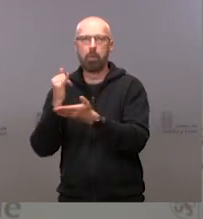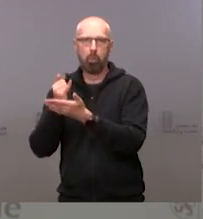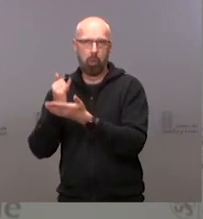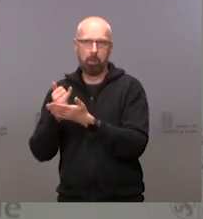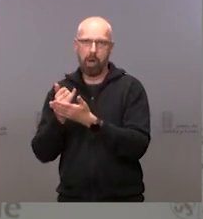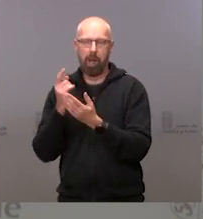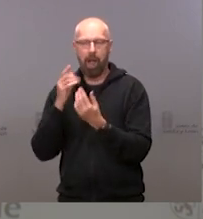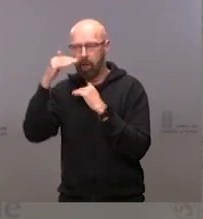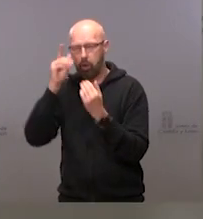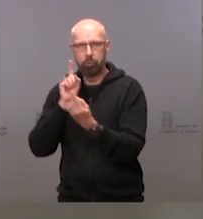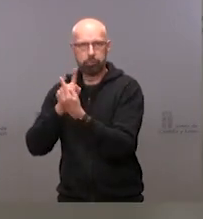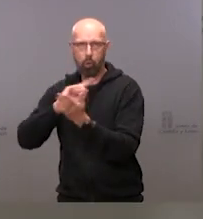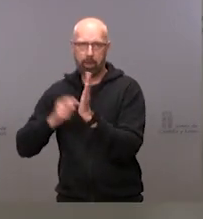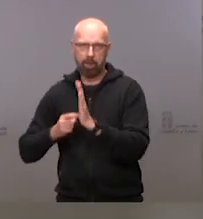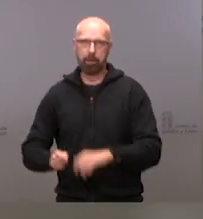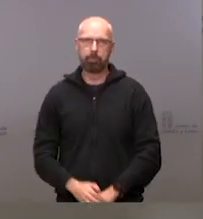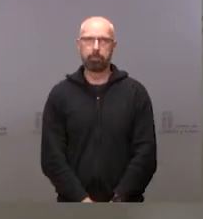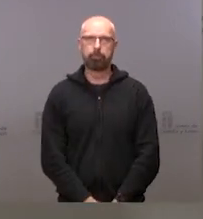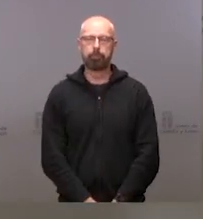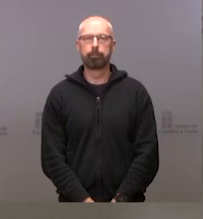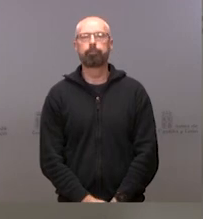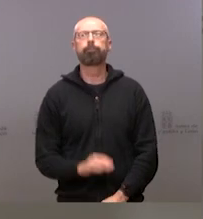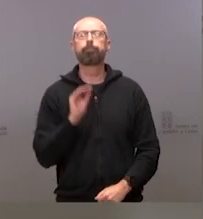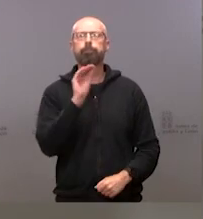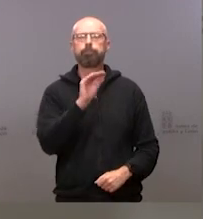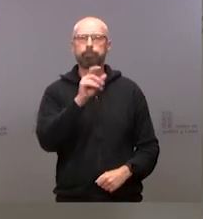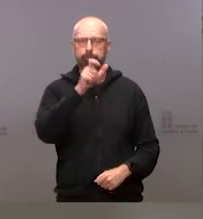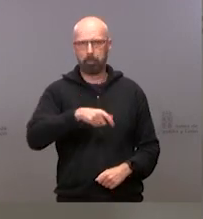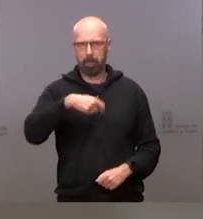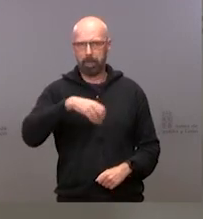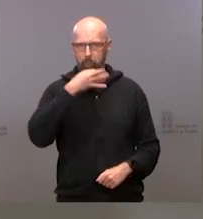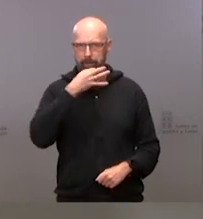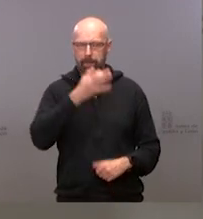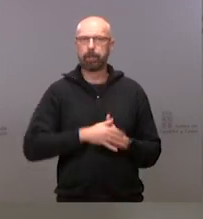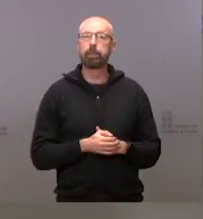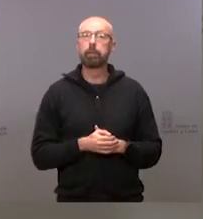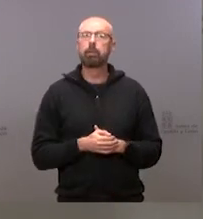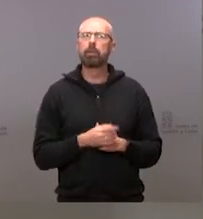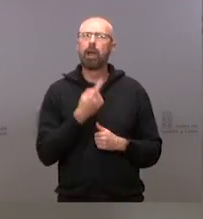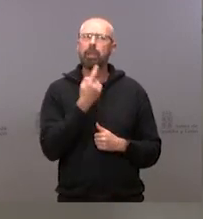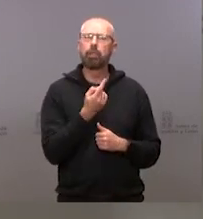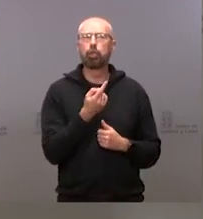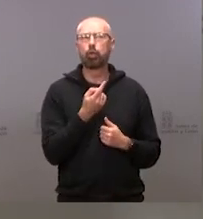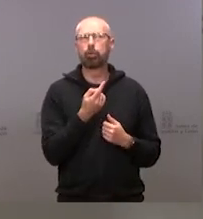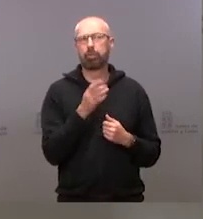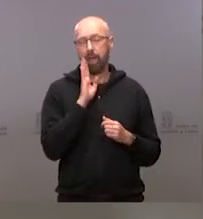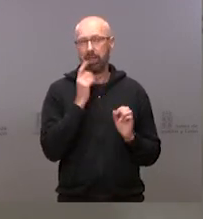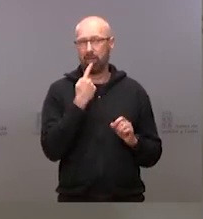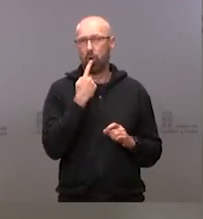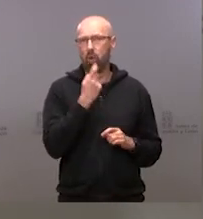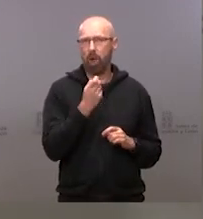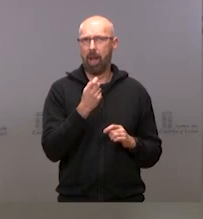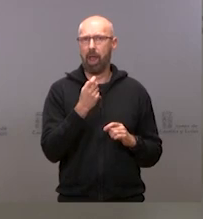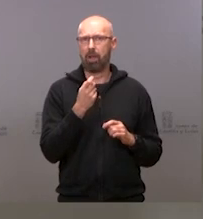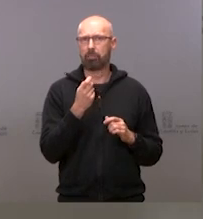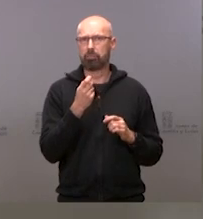población presidente buenas tardes cuando ha dicho que le hubiera gustado que hubiera habido una